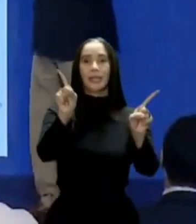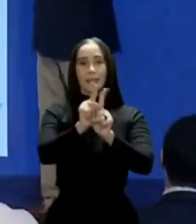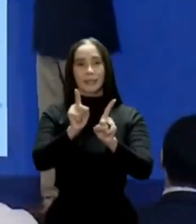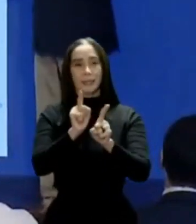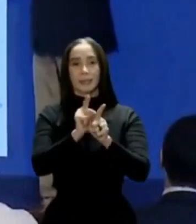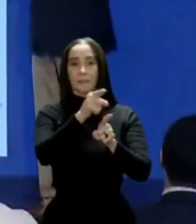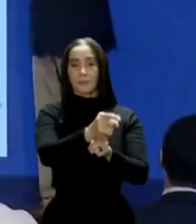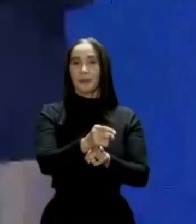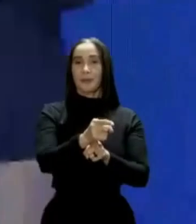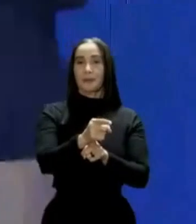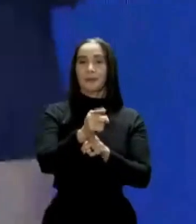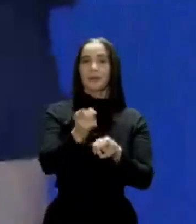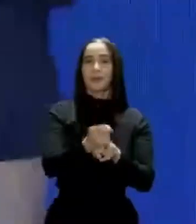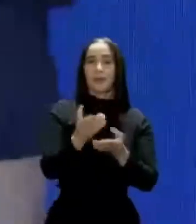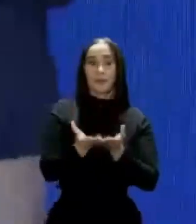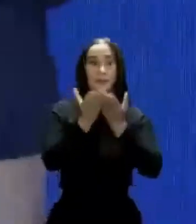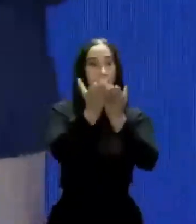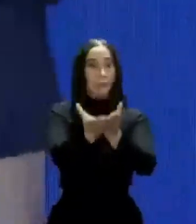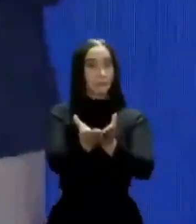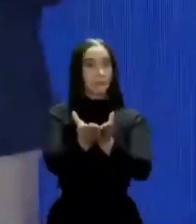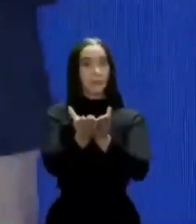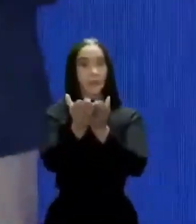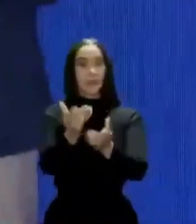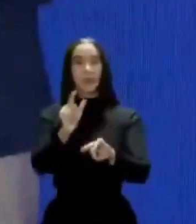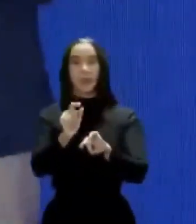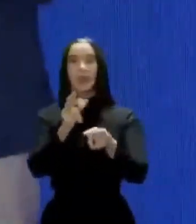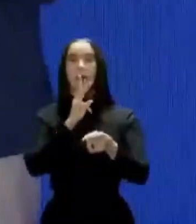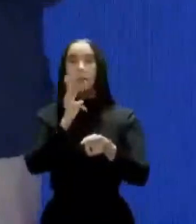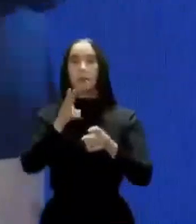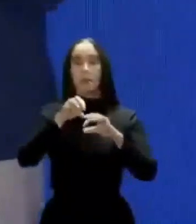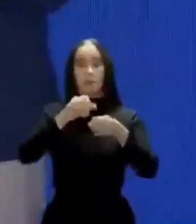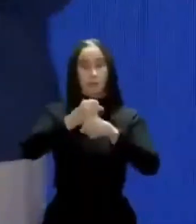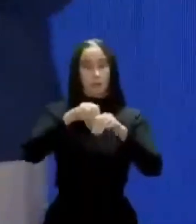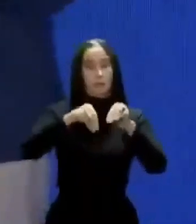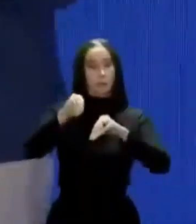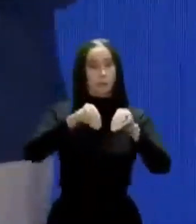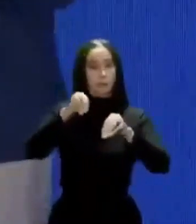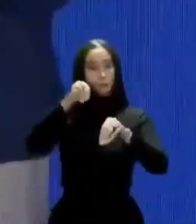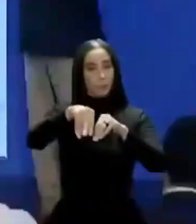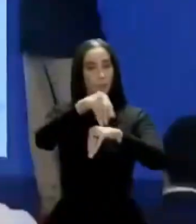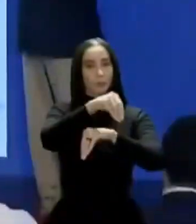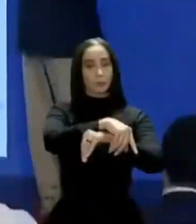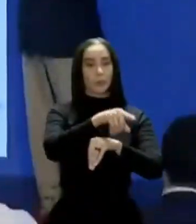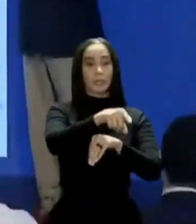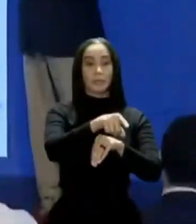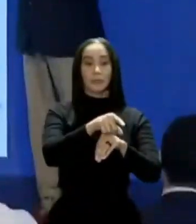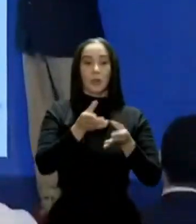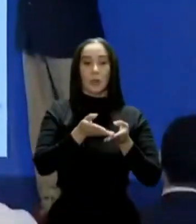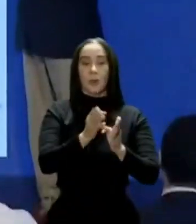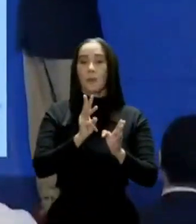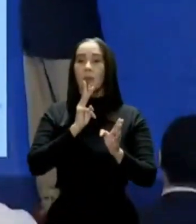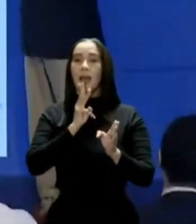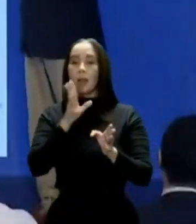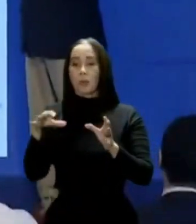a asegurar agua para nuestros productores en el peor de los casos, porque ese sistema también lo vamos a alimentar con